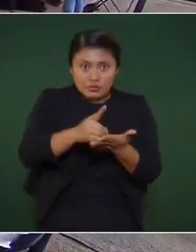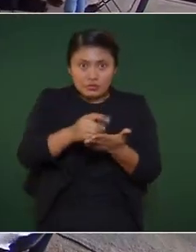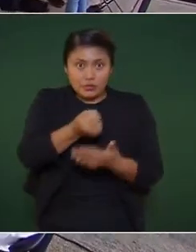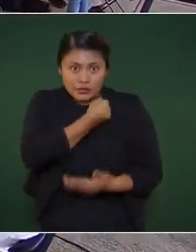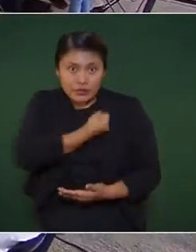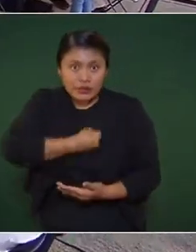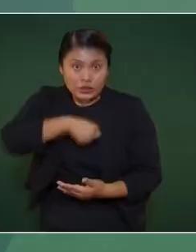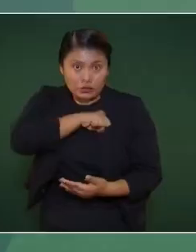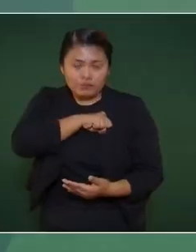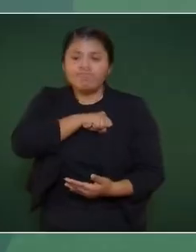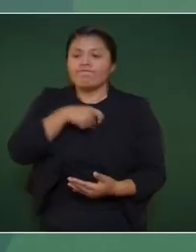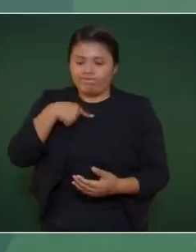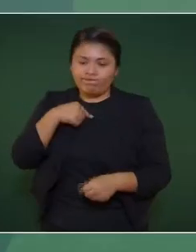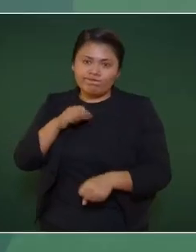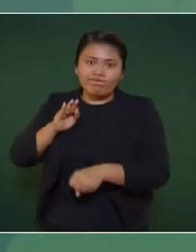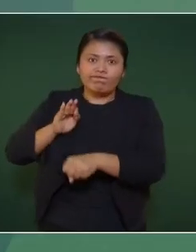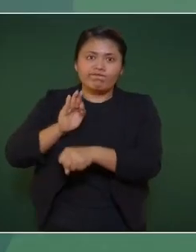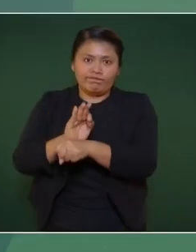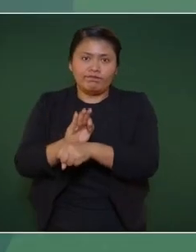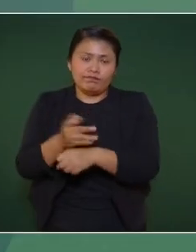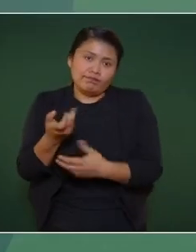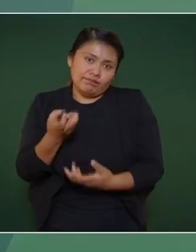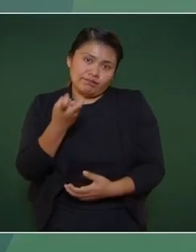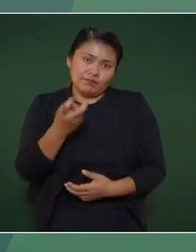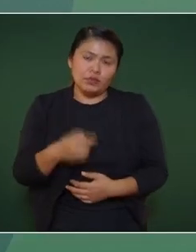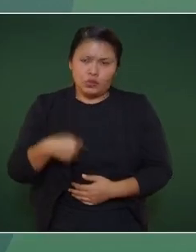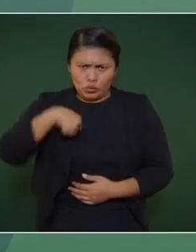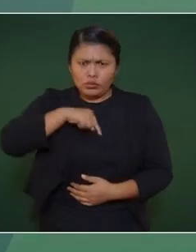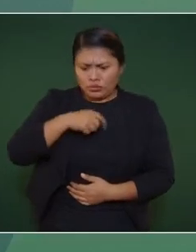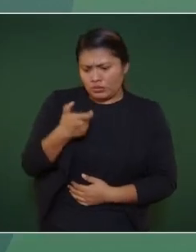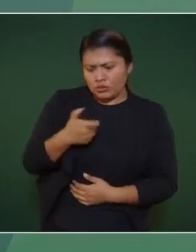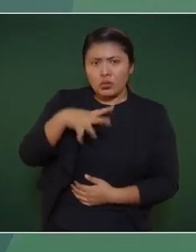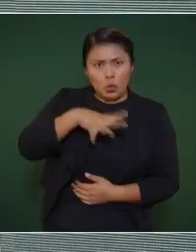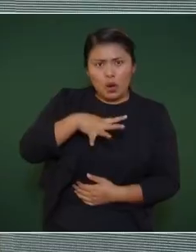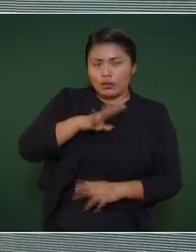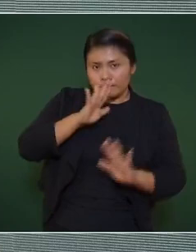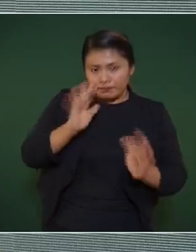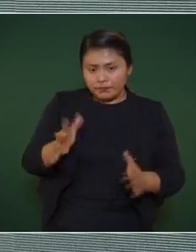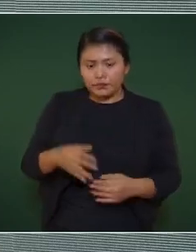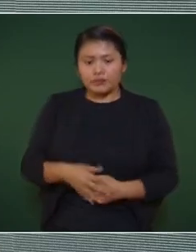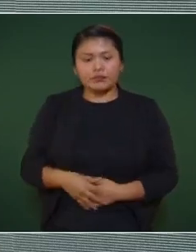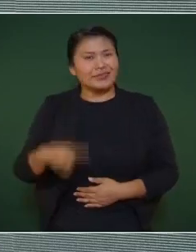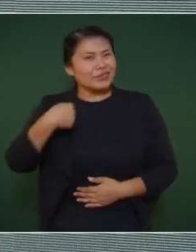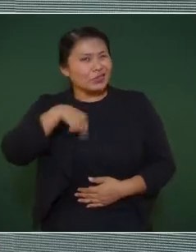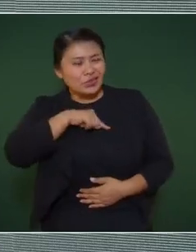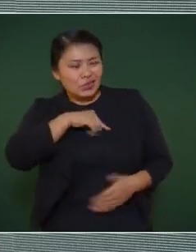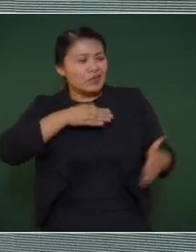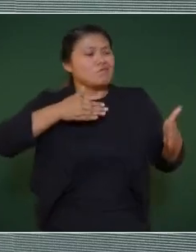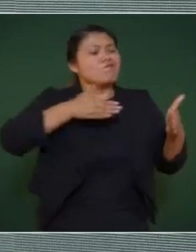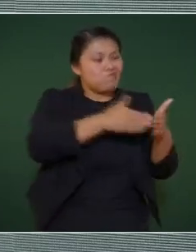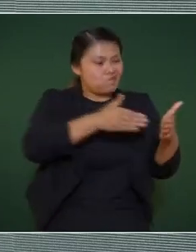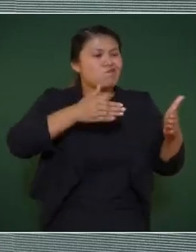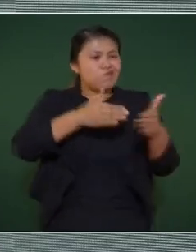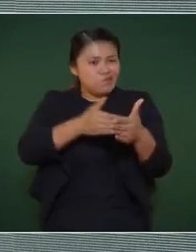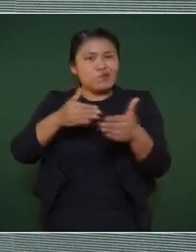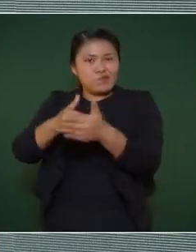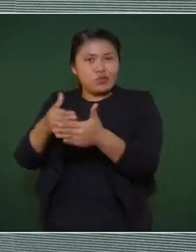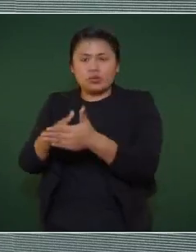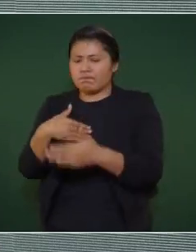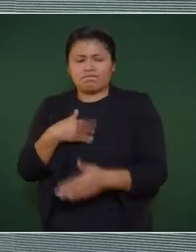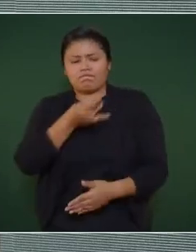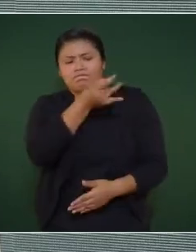Y tenemos el presupuesto y ya quitamos todas las trabas